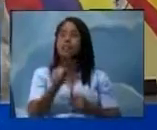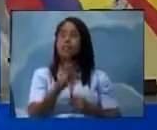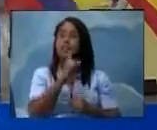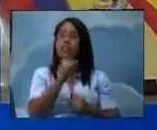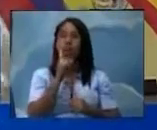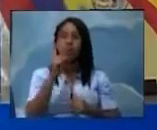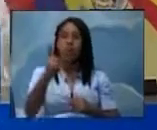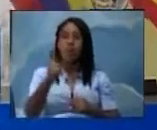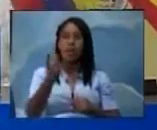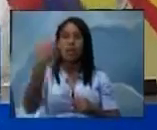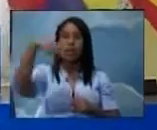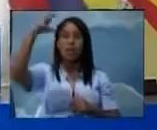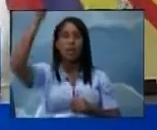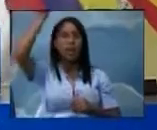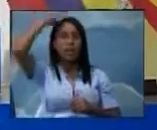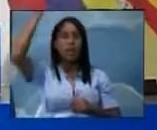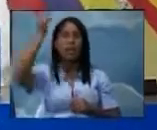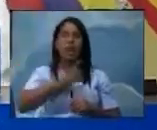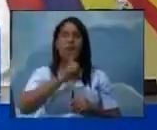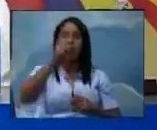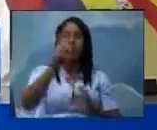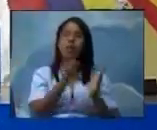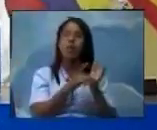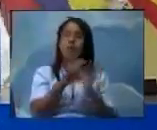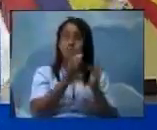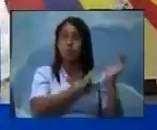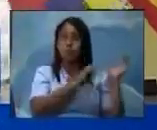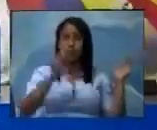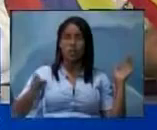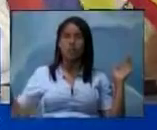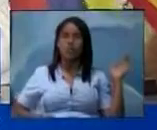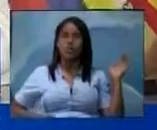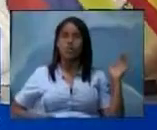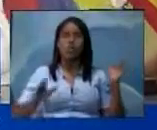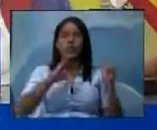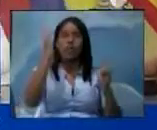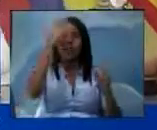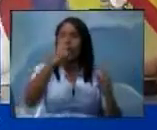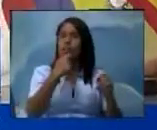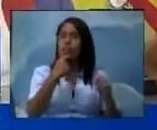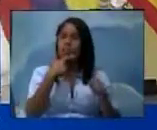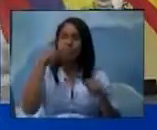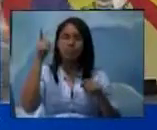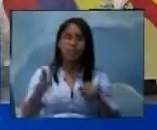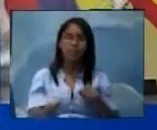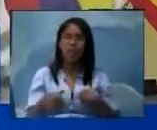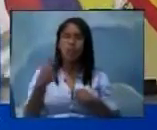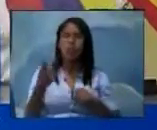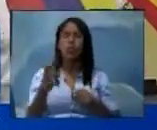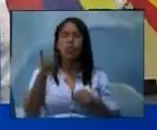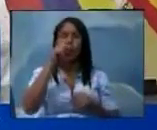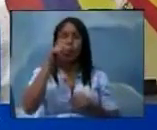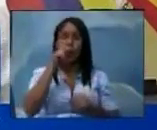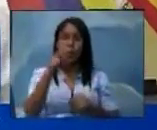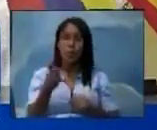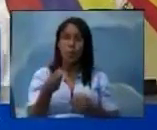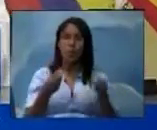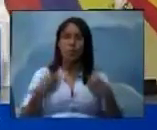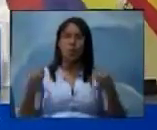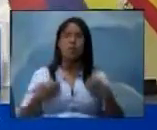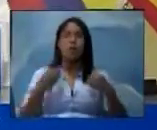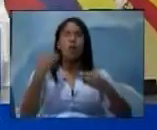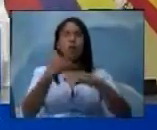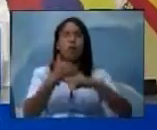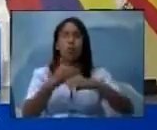se llama el reinado del Mesías. Aleluya. Qué lindo debe ser, amados hermanos, cuando los hombres vivamos